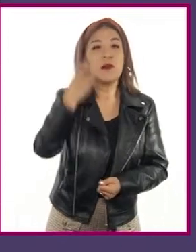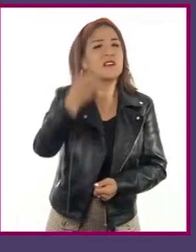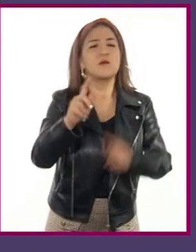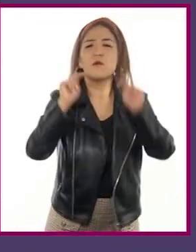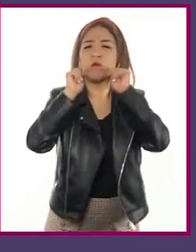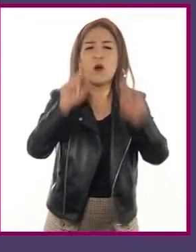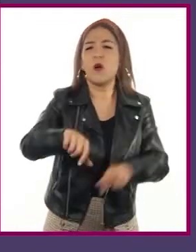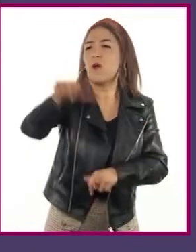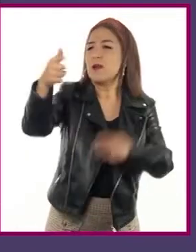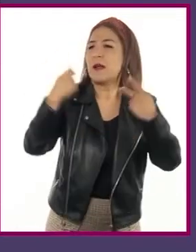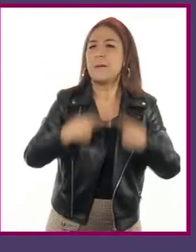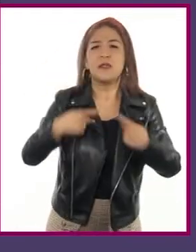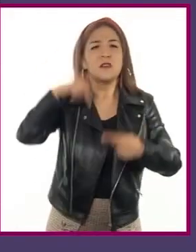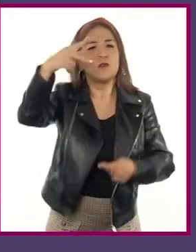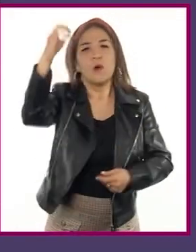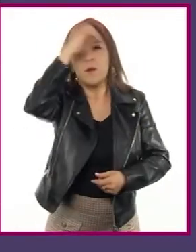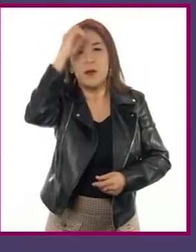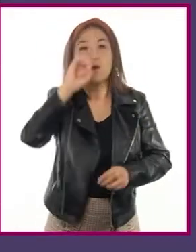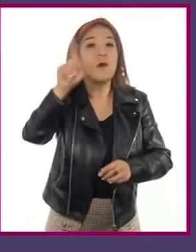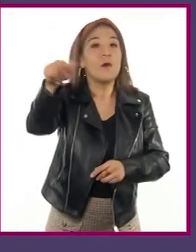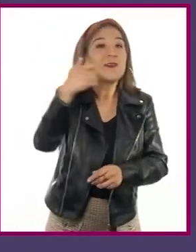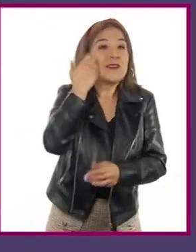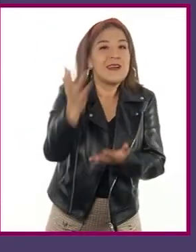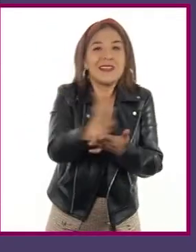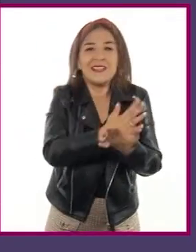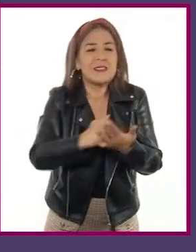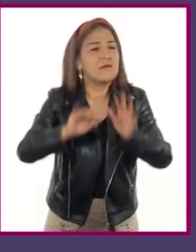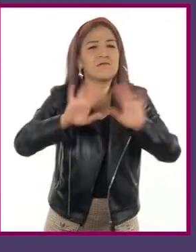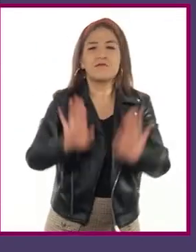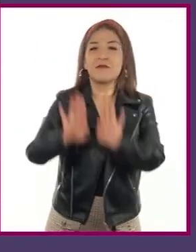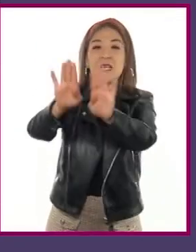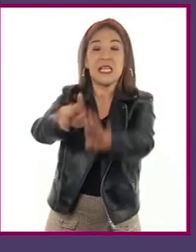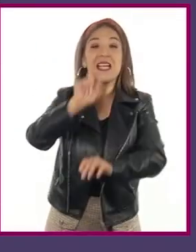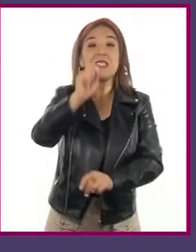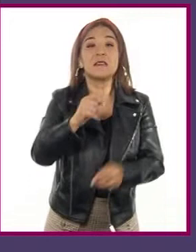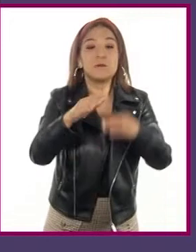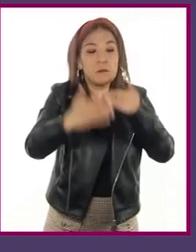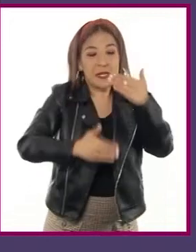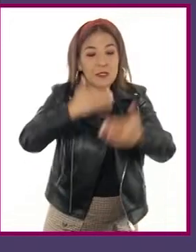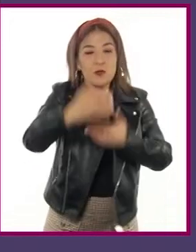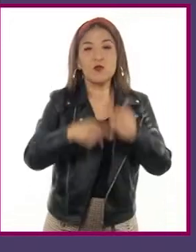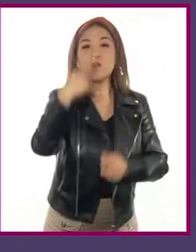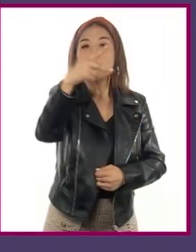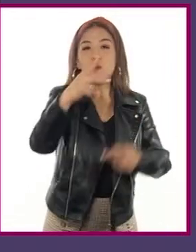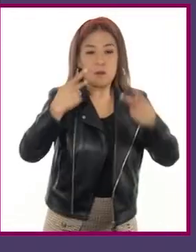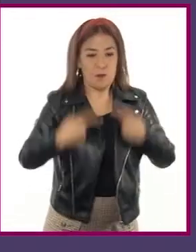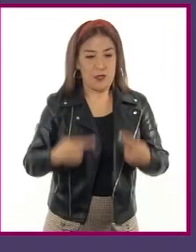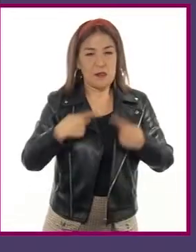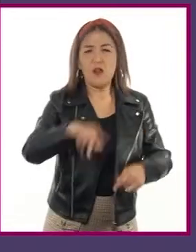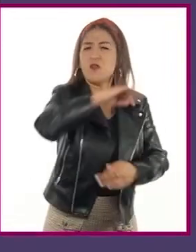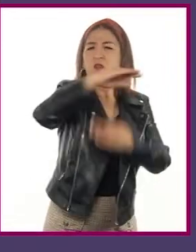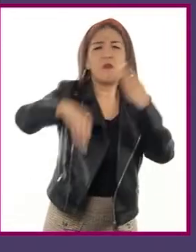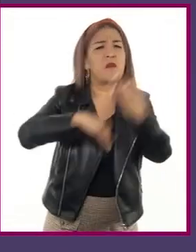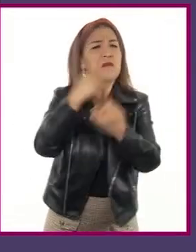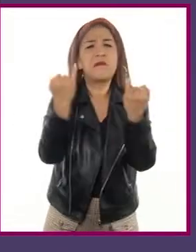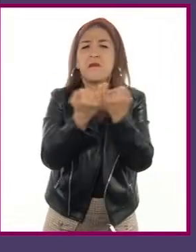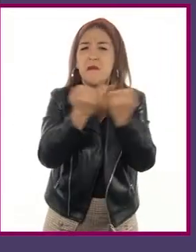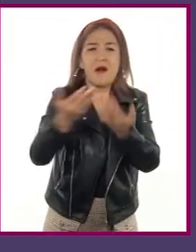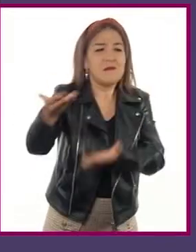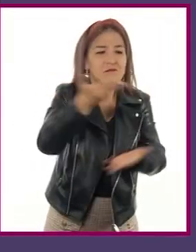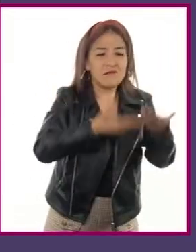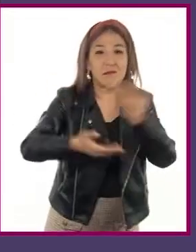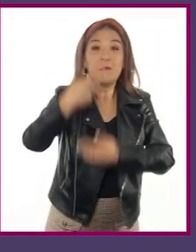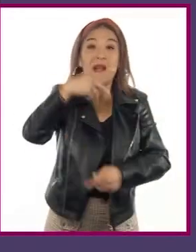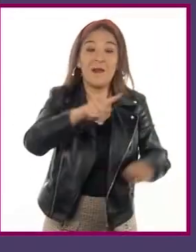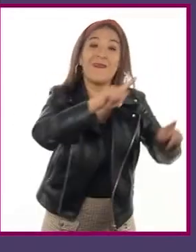de la opinión o el deseo de alguien más. Se trata de un proceso por el que todas las personas pasamos, pero cada una lo